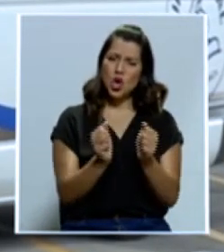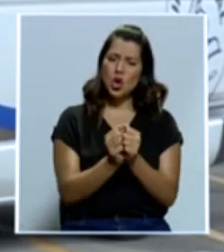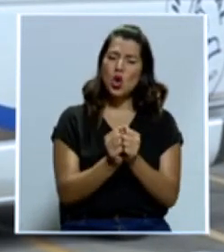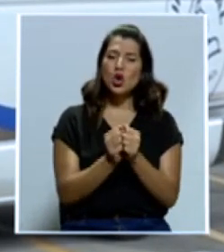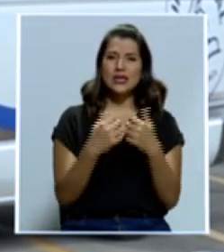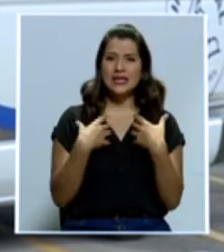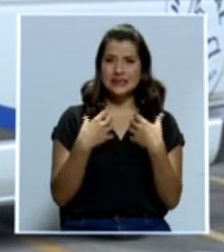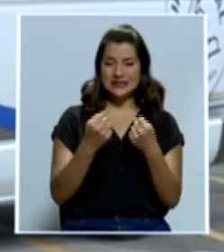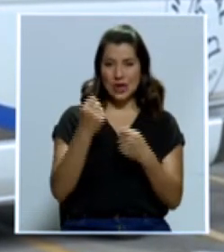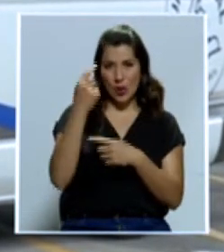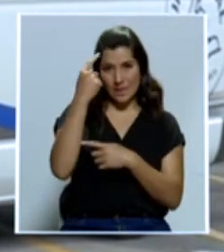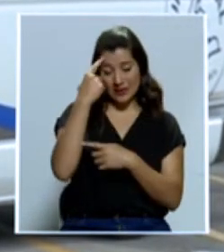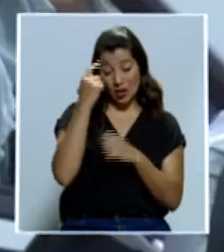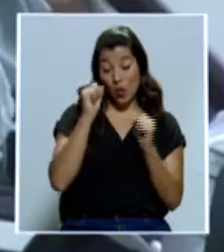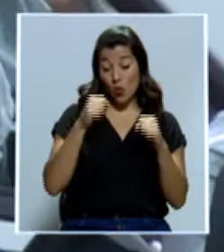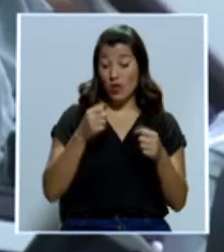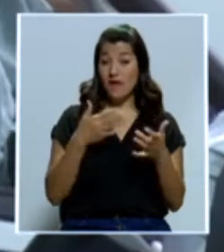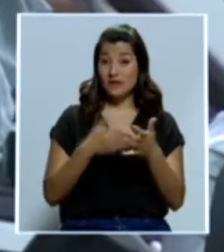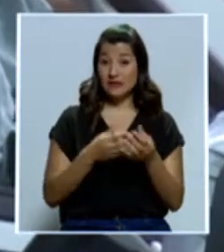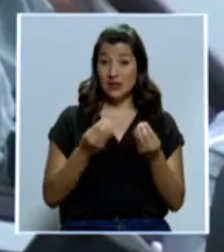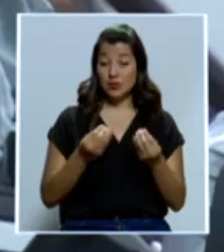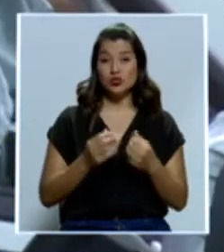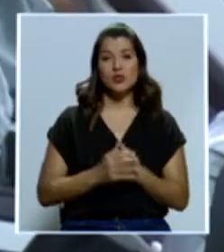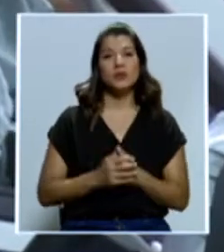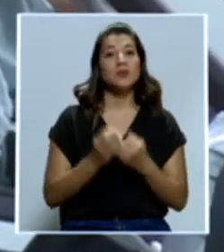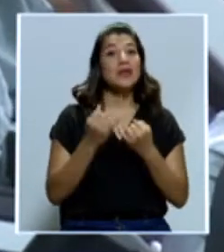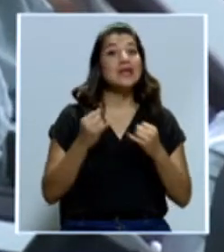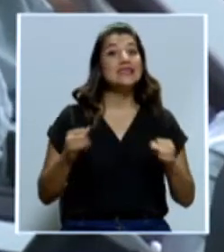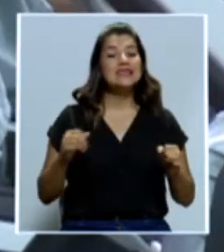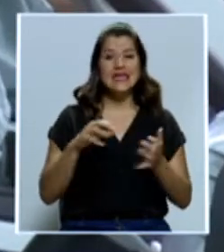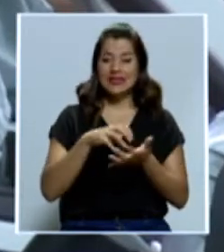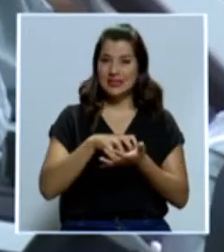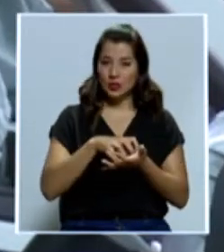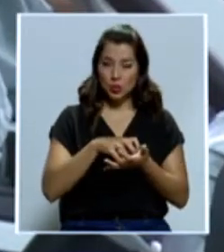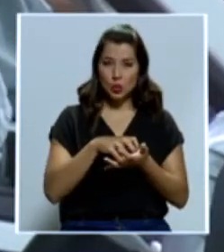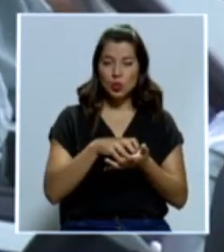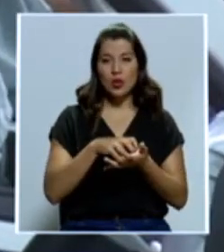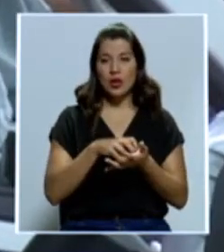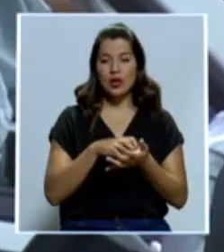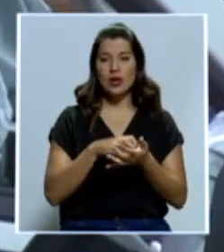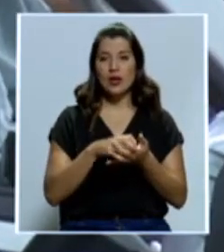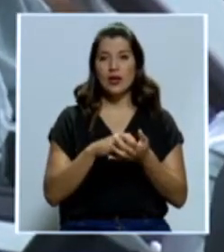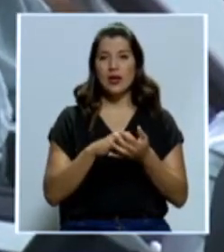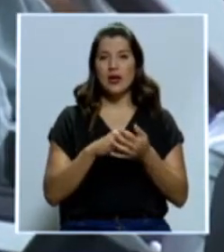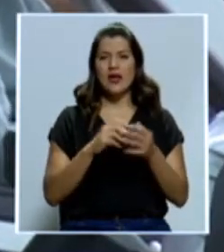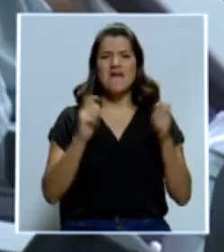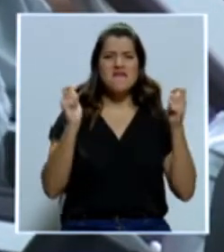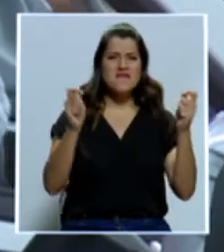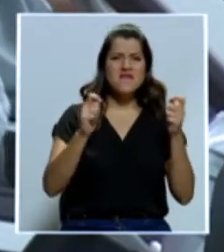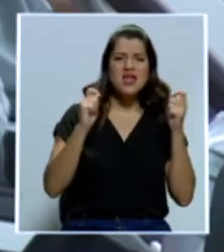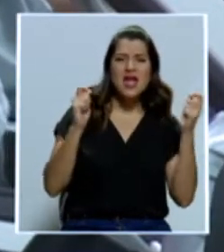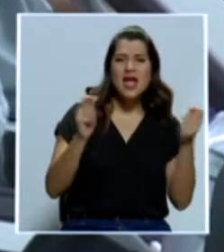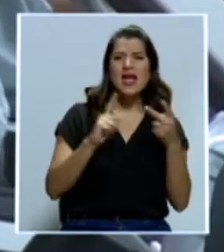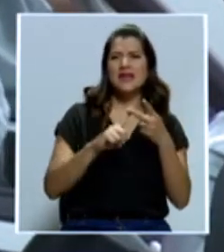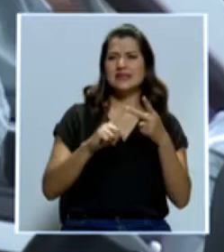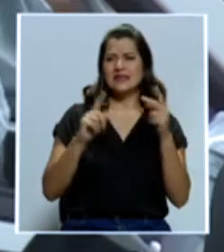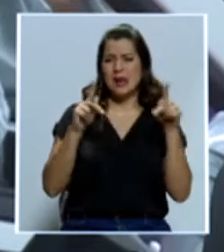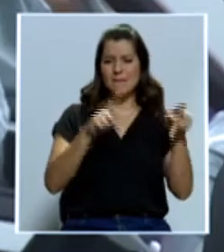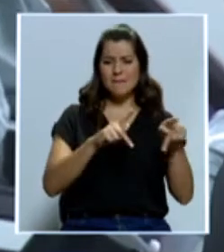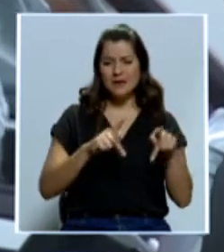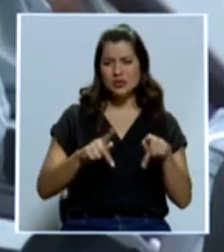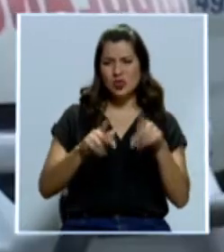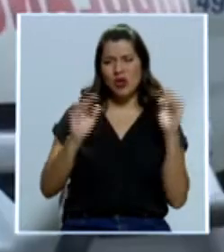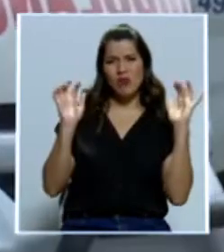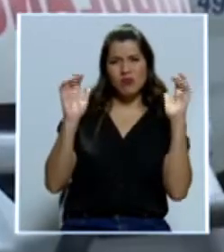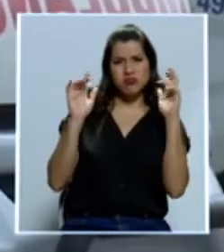La afectación podría ser compleja. Y es que sin lugar a dudas el tema de las fiestas, las aglomeraciones